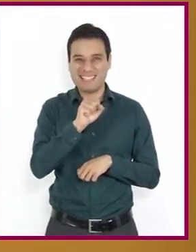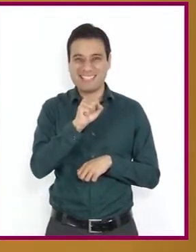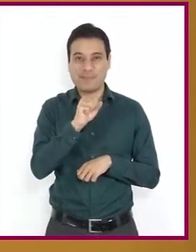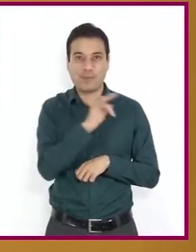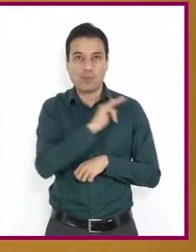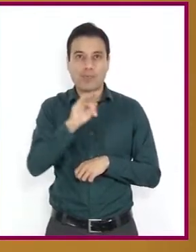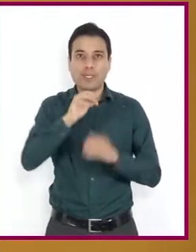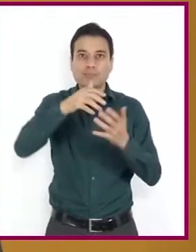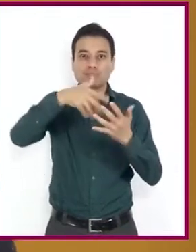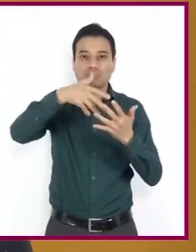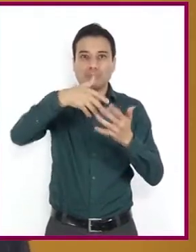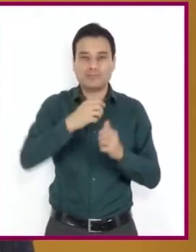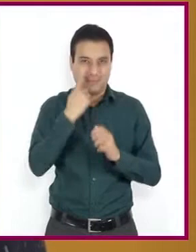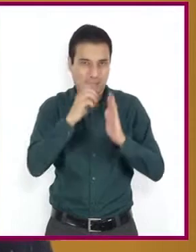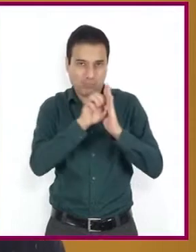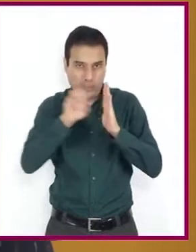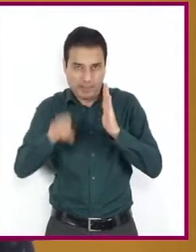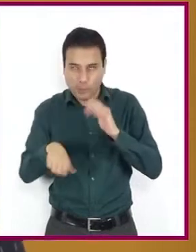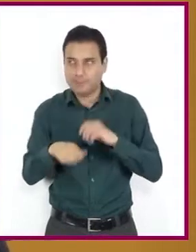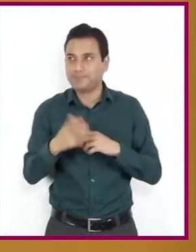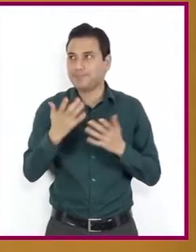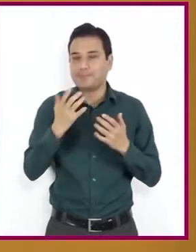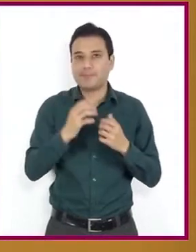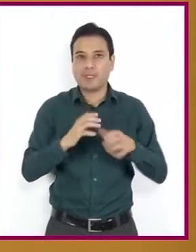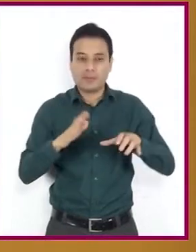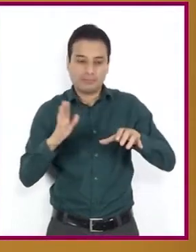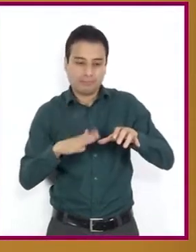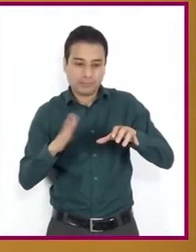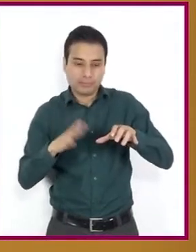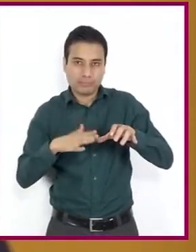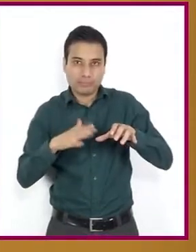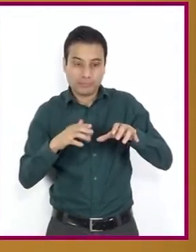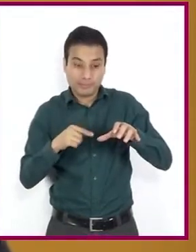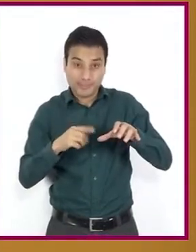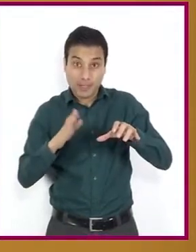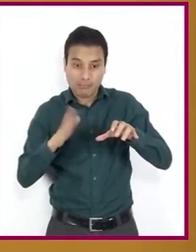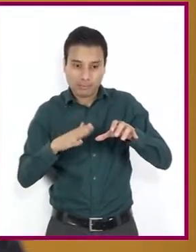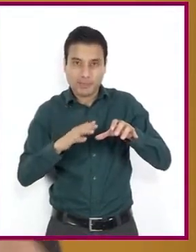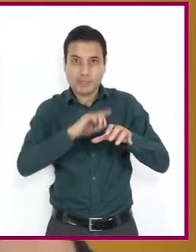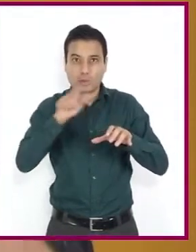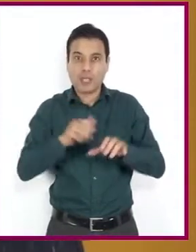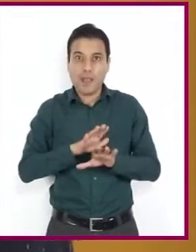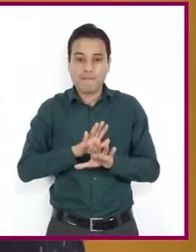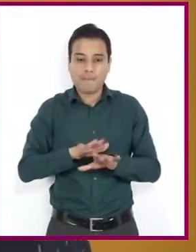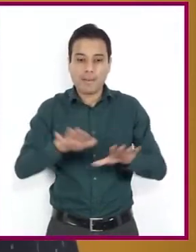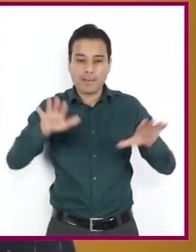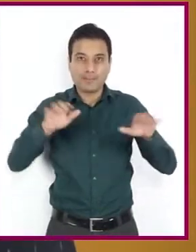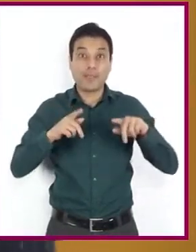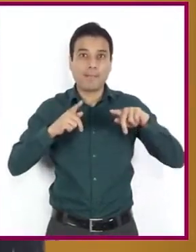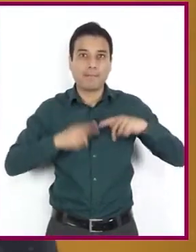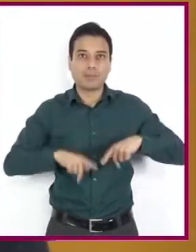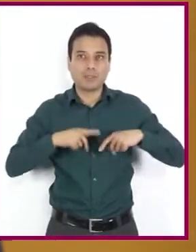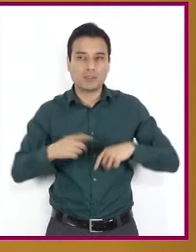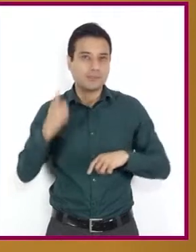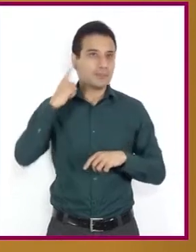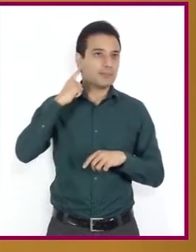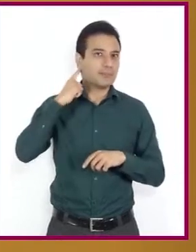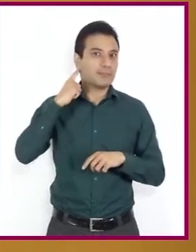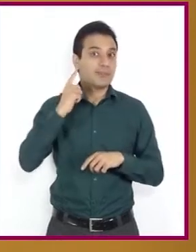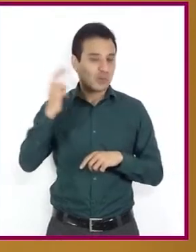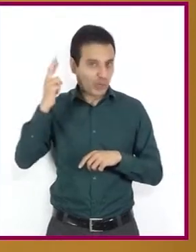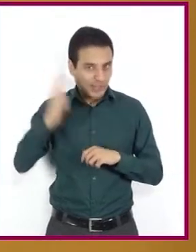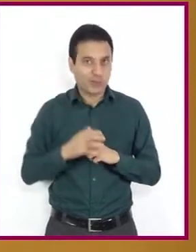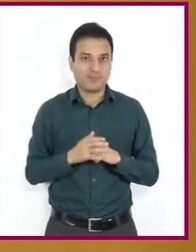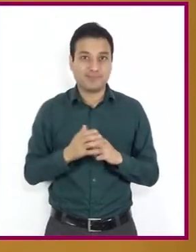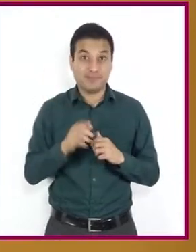Cuando una persona golpea un tambor, se producen vibraciones que posteriormente se perciben como sonido. Al estudiar las ondas